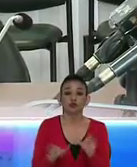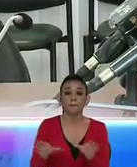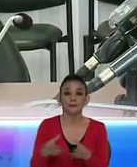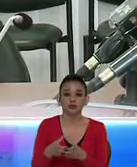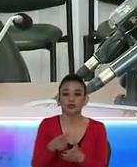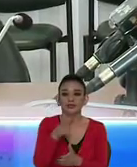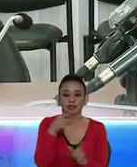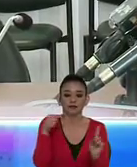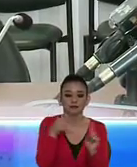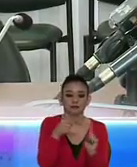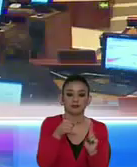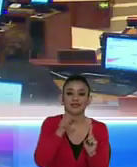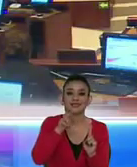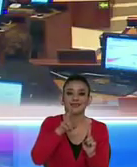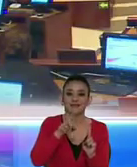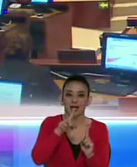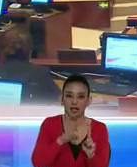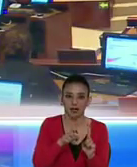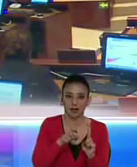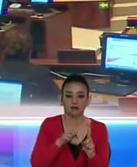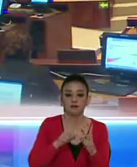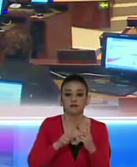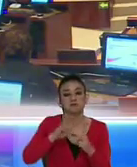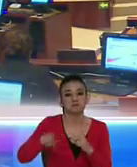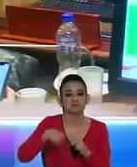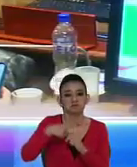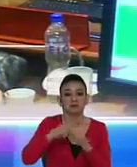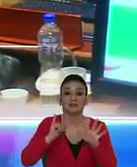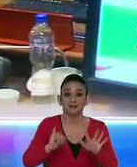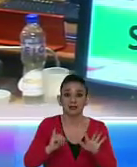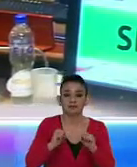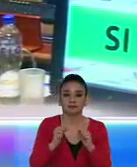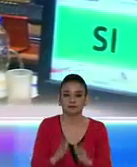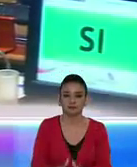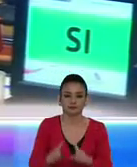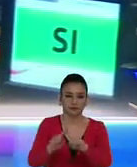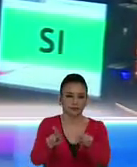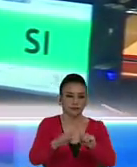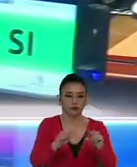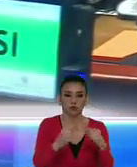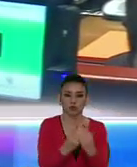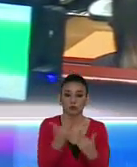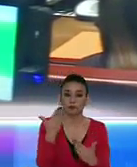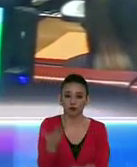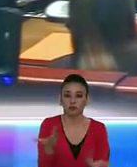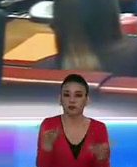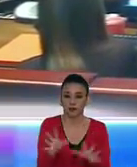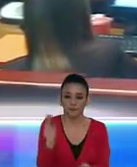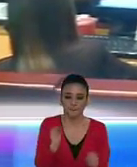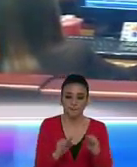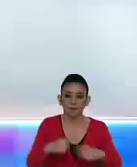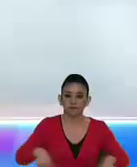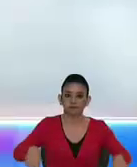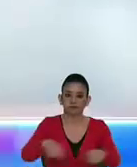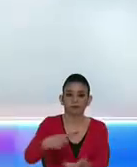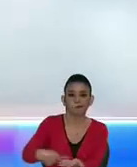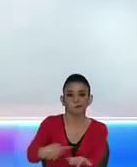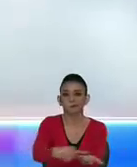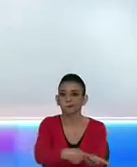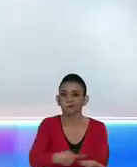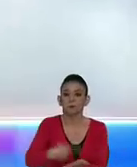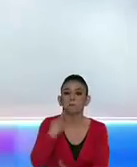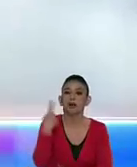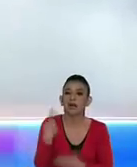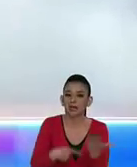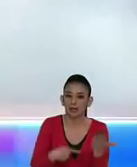Esteban Albornoz, quien junto con otros 6 legisladores de diferentes fuerzas políticas conformarán esta mesa de trabajo para, conjuntamente con